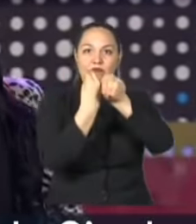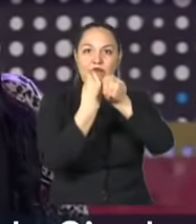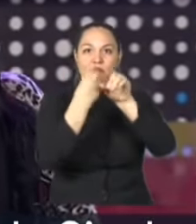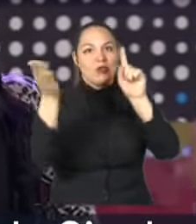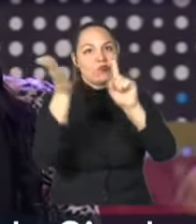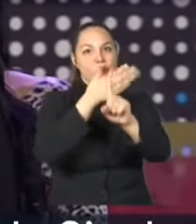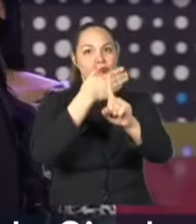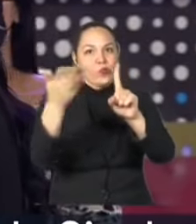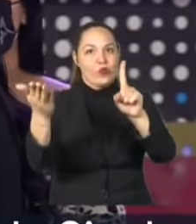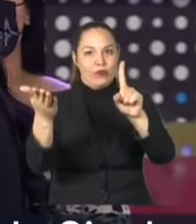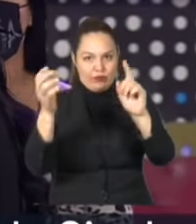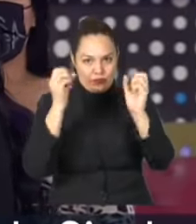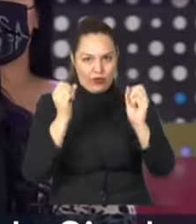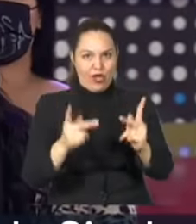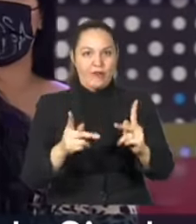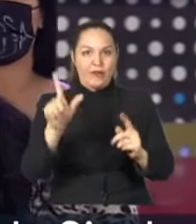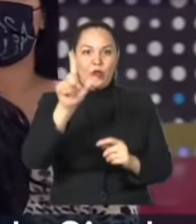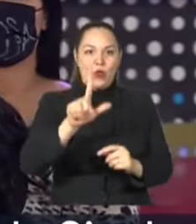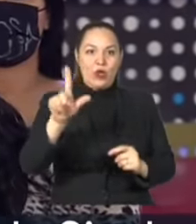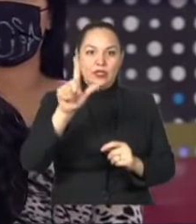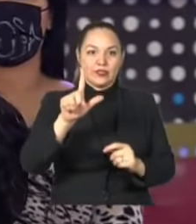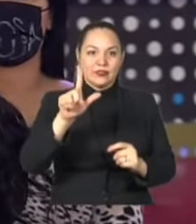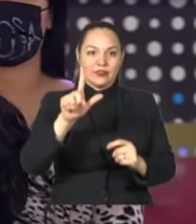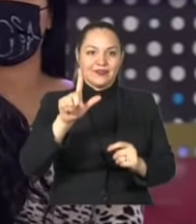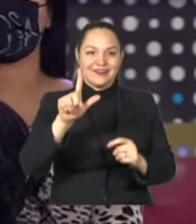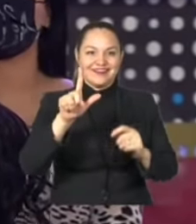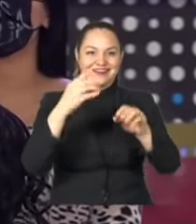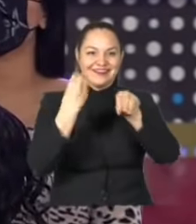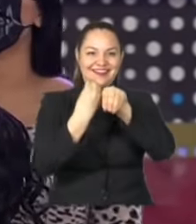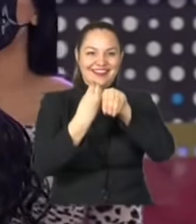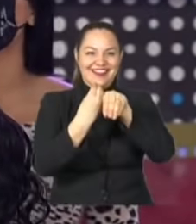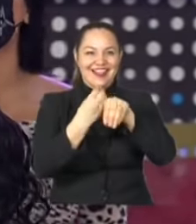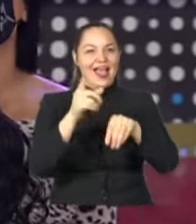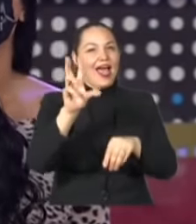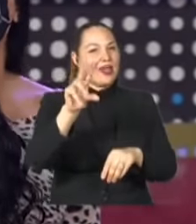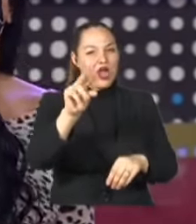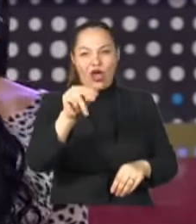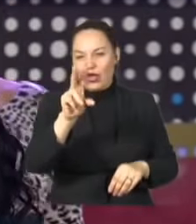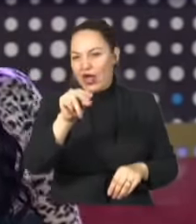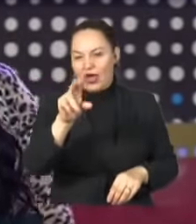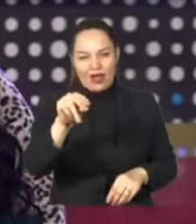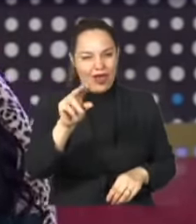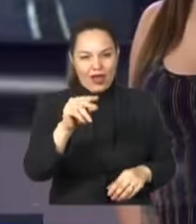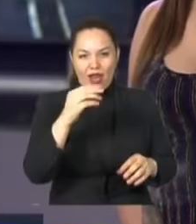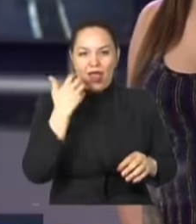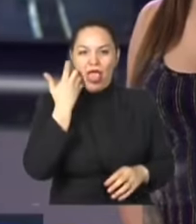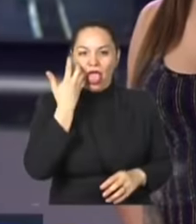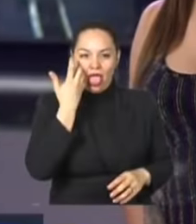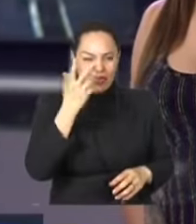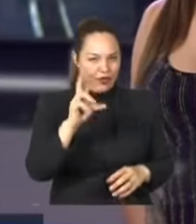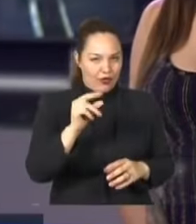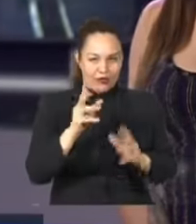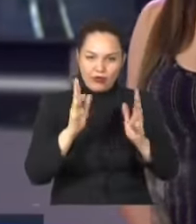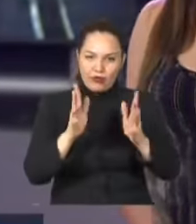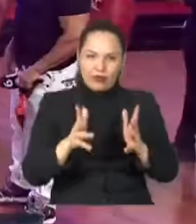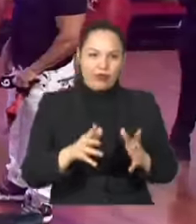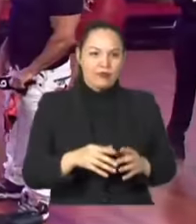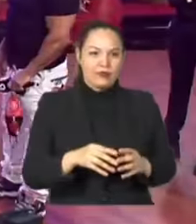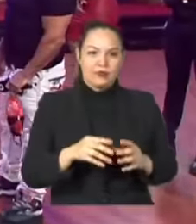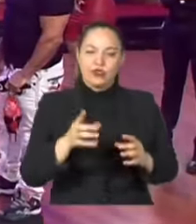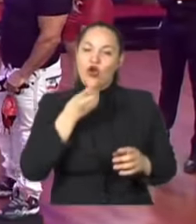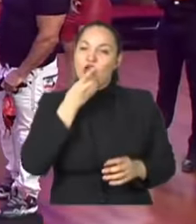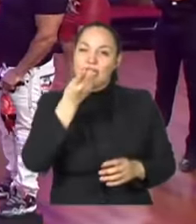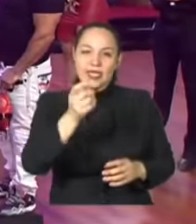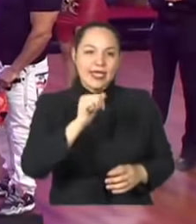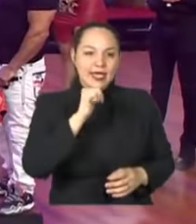cachetada. ¡Lunes! Nada. ¿Quién está diciendo? ¿Qué tarde? No, le diga nada. No le diga nada.